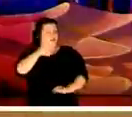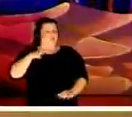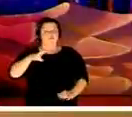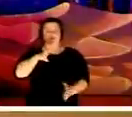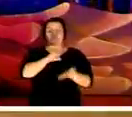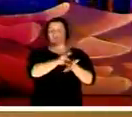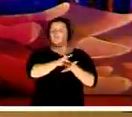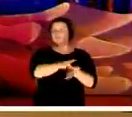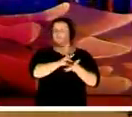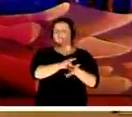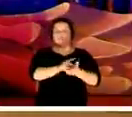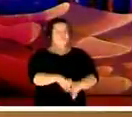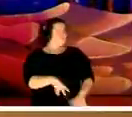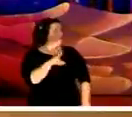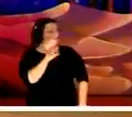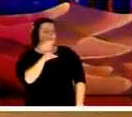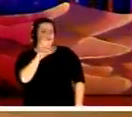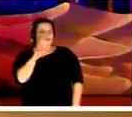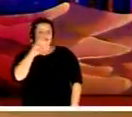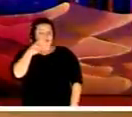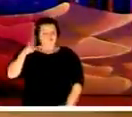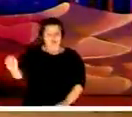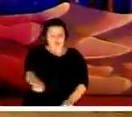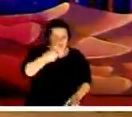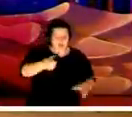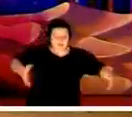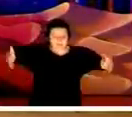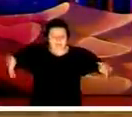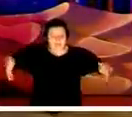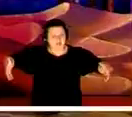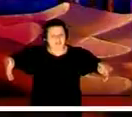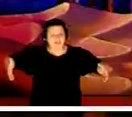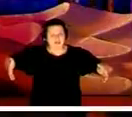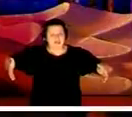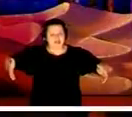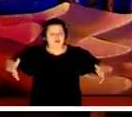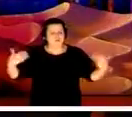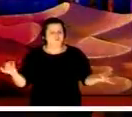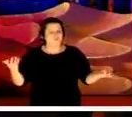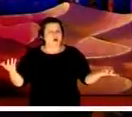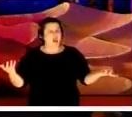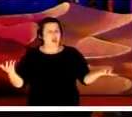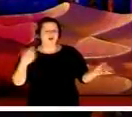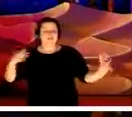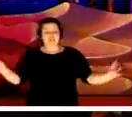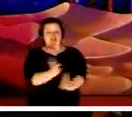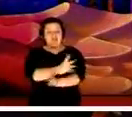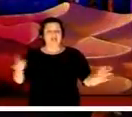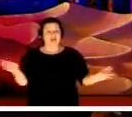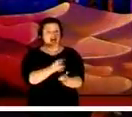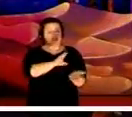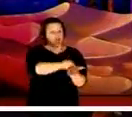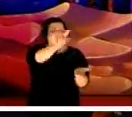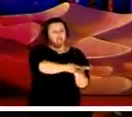loco? Imagino que vendrá a limpiar la tanqueta al menos. ¿Qué tanqueta? La de los jardines de palacio, donde hay un sapo que se va a convertir en